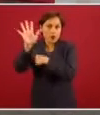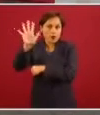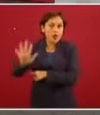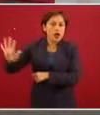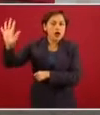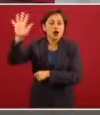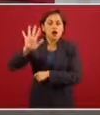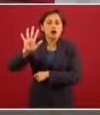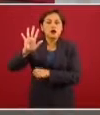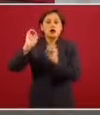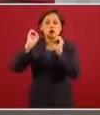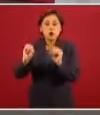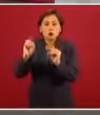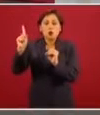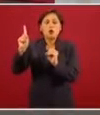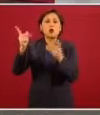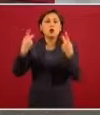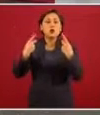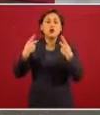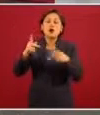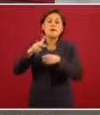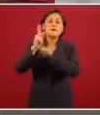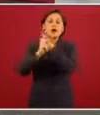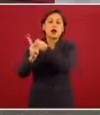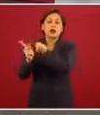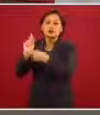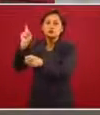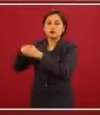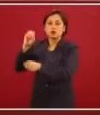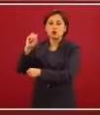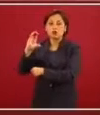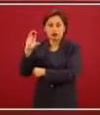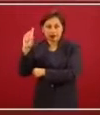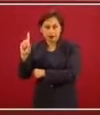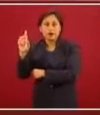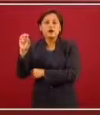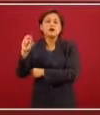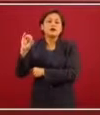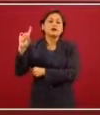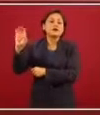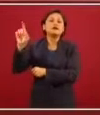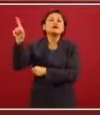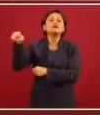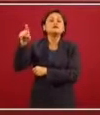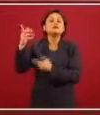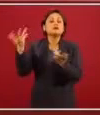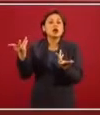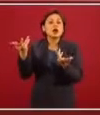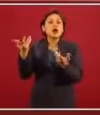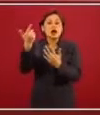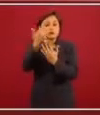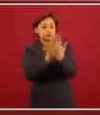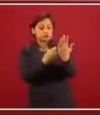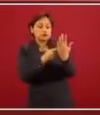de la OCDE, se puede identificar que México estaba en los últimos lugares, no exactamente en el último,